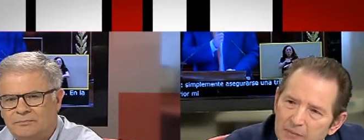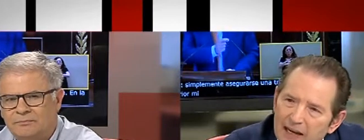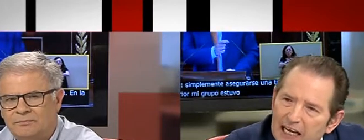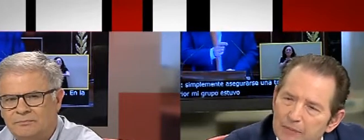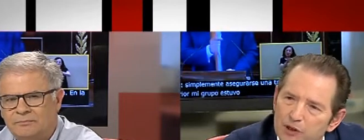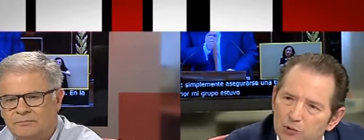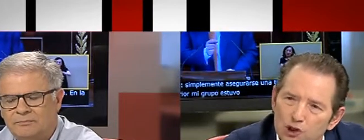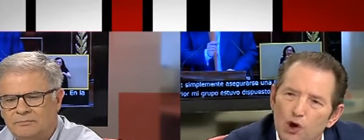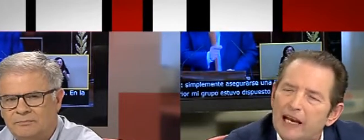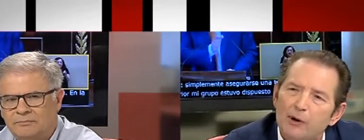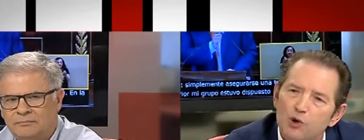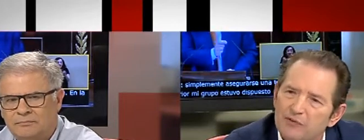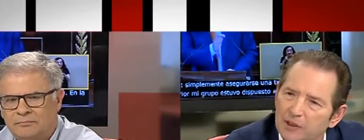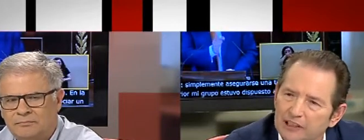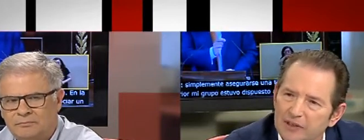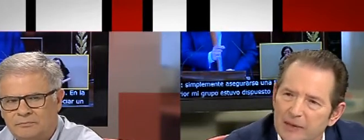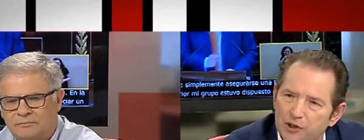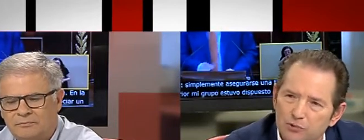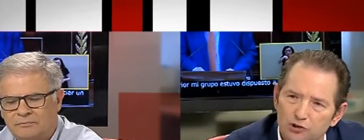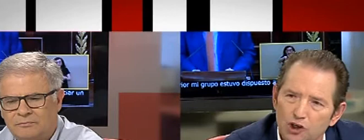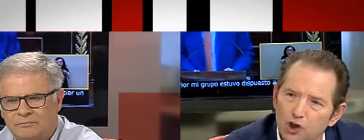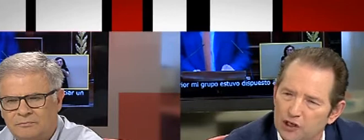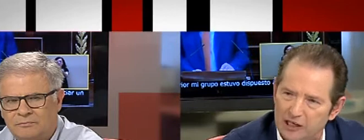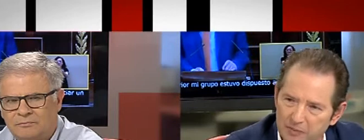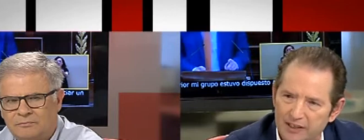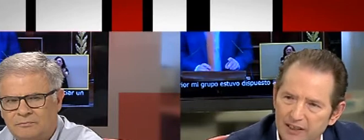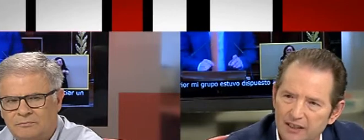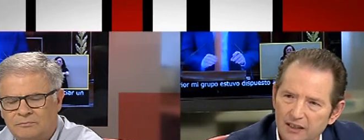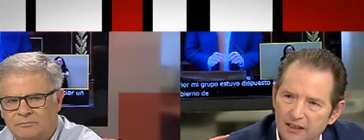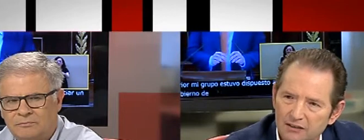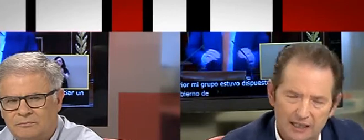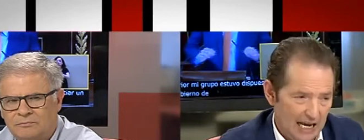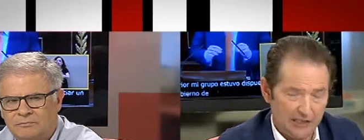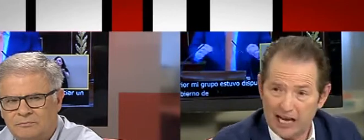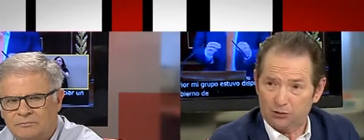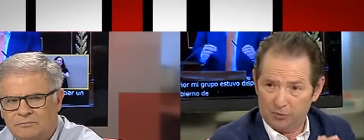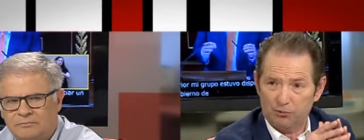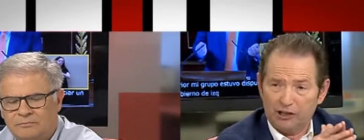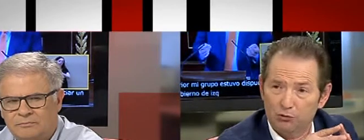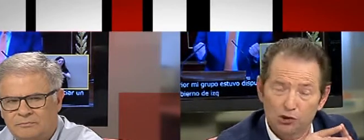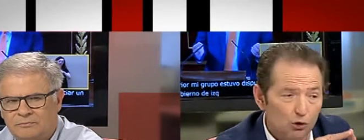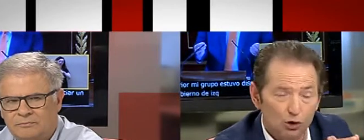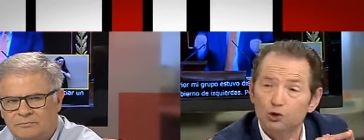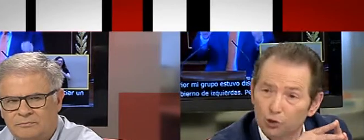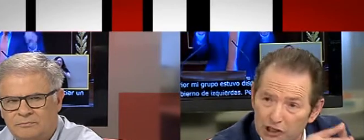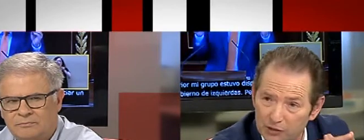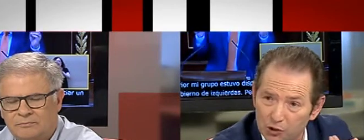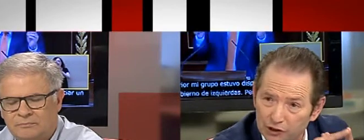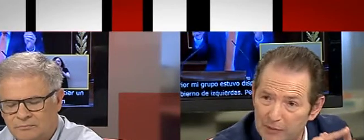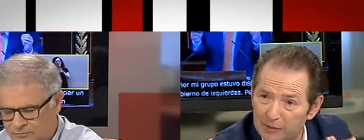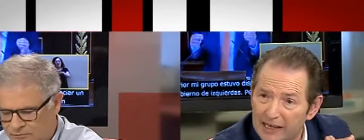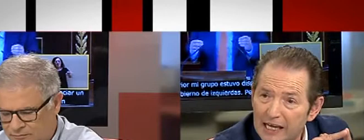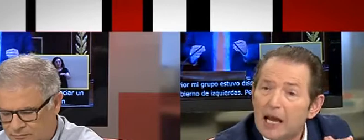para podemos lo que le preocupa fundamentalmente a podemos no es el pp o sea que es cierto que podemos hacer un discurso durísimo